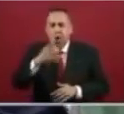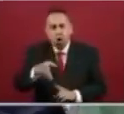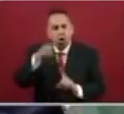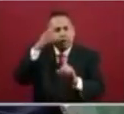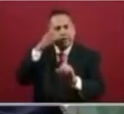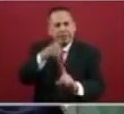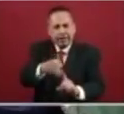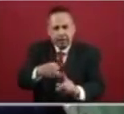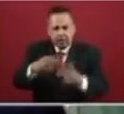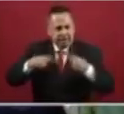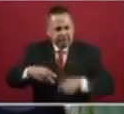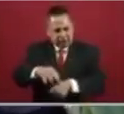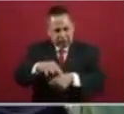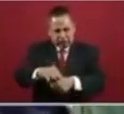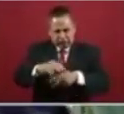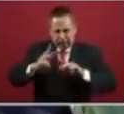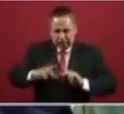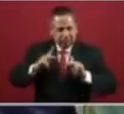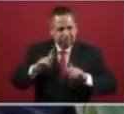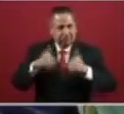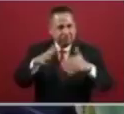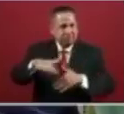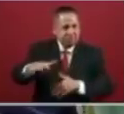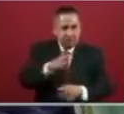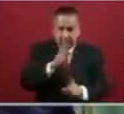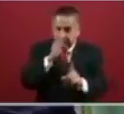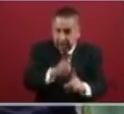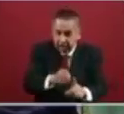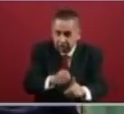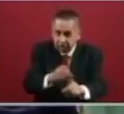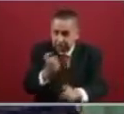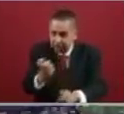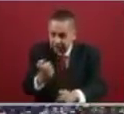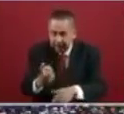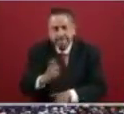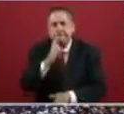al pueblo, y les estoy haciendo caso.